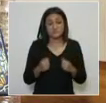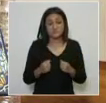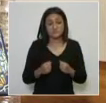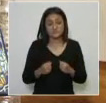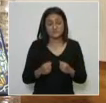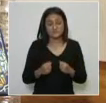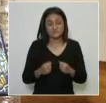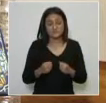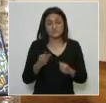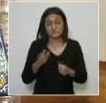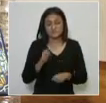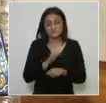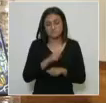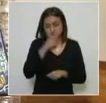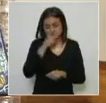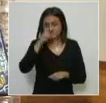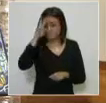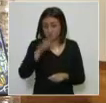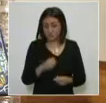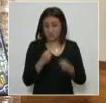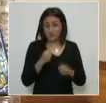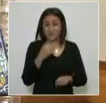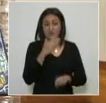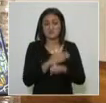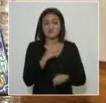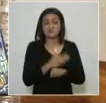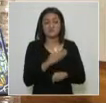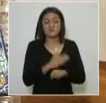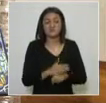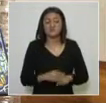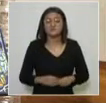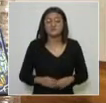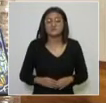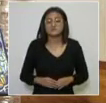Así de sencillo, tremendas.